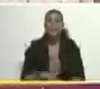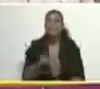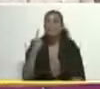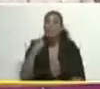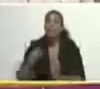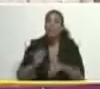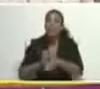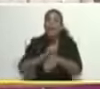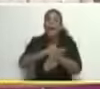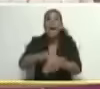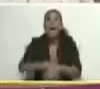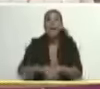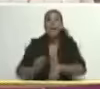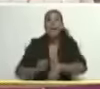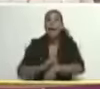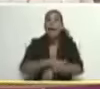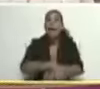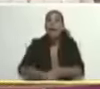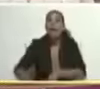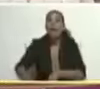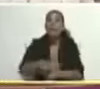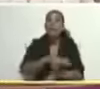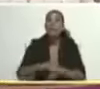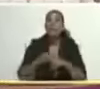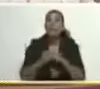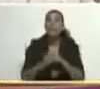el ALBA, ¿no? Eres tú secretario general.